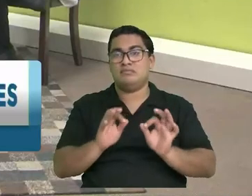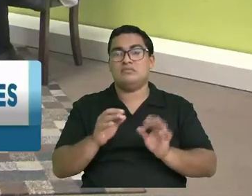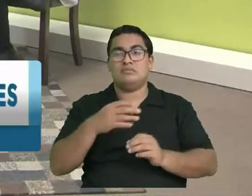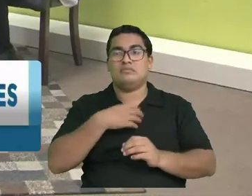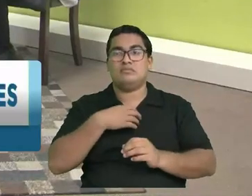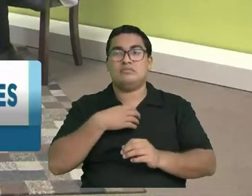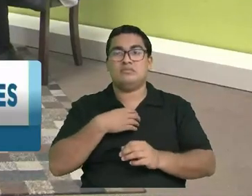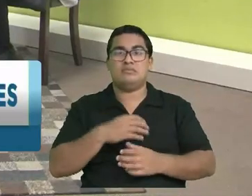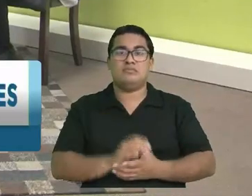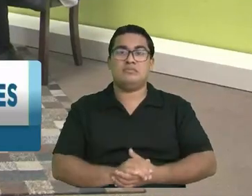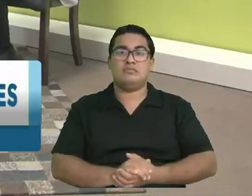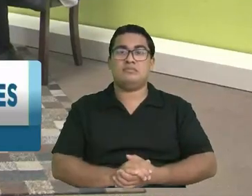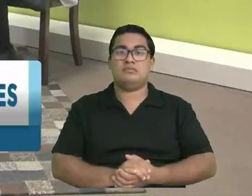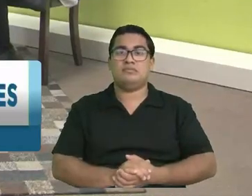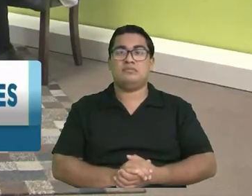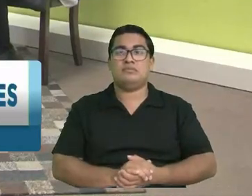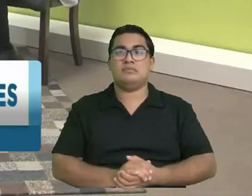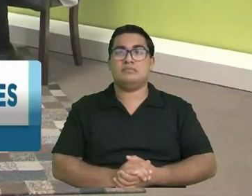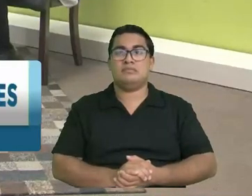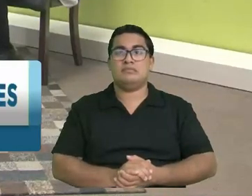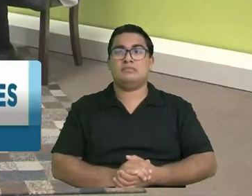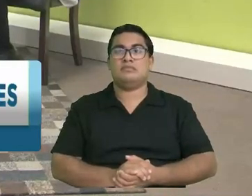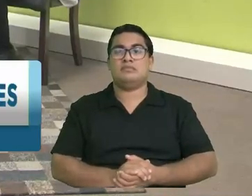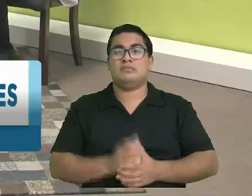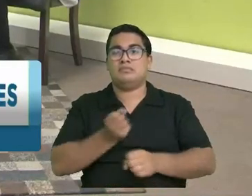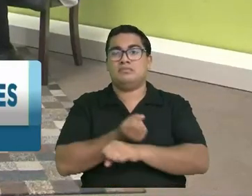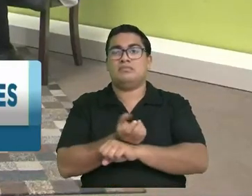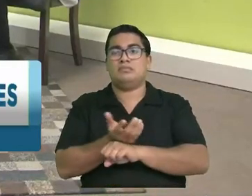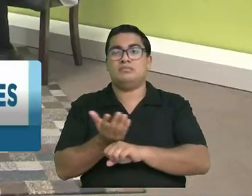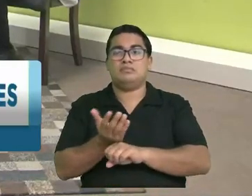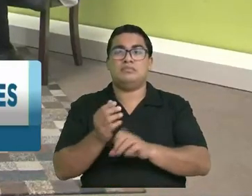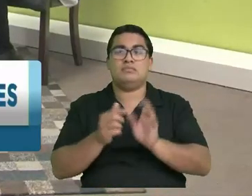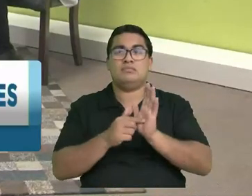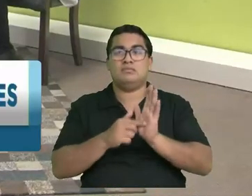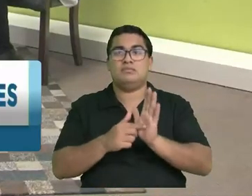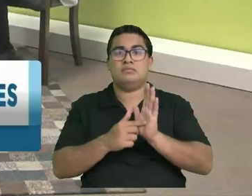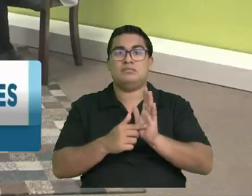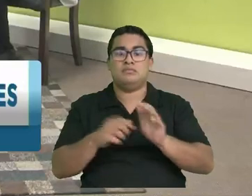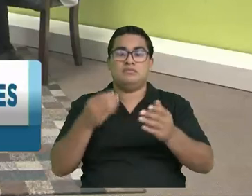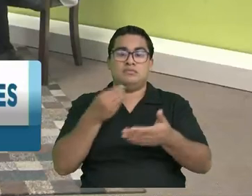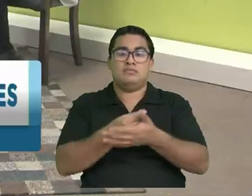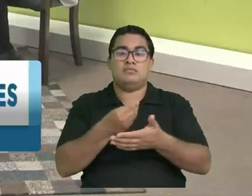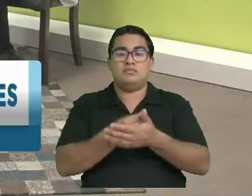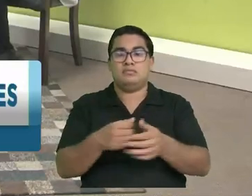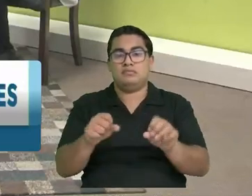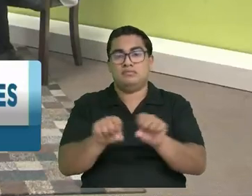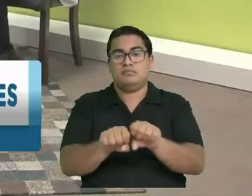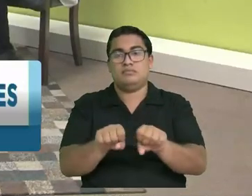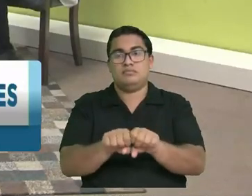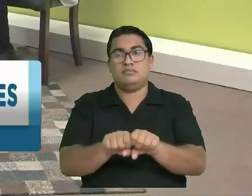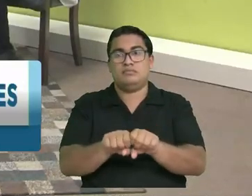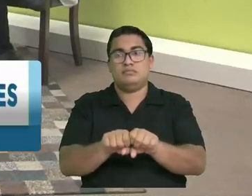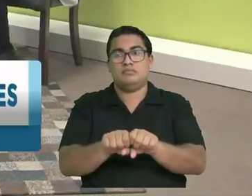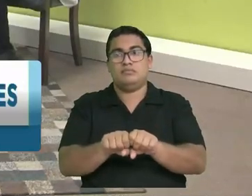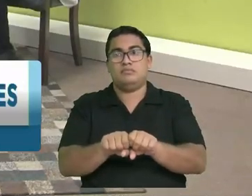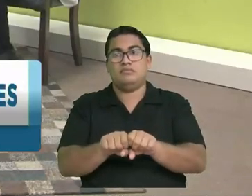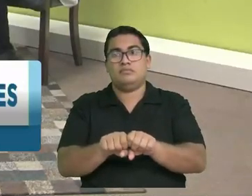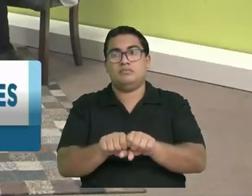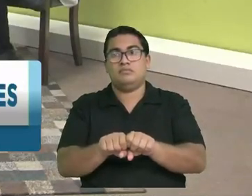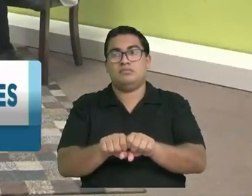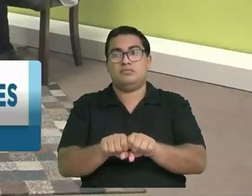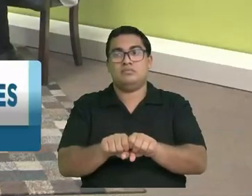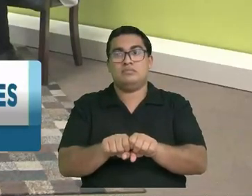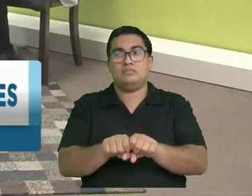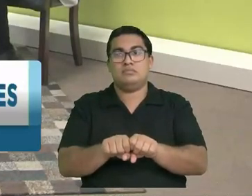talla a tu confort. Sí. Por eso es recomendable que cuando vos, inclusive, comprar el zapato, se considera que debe ser horas